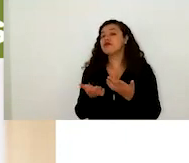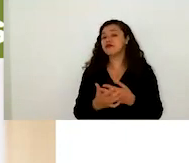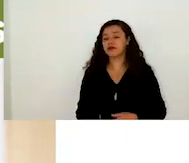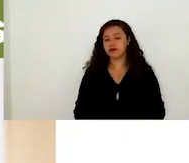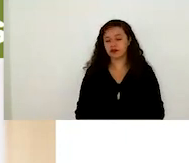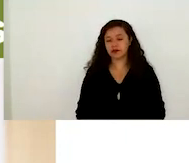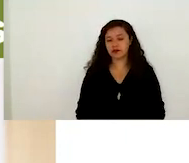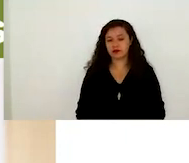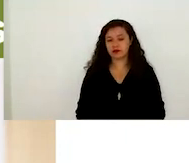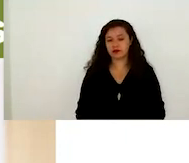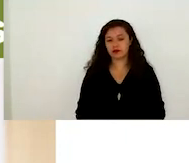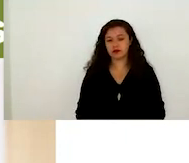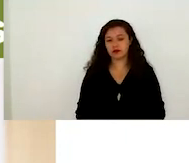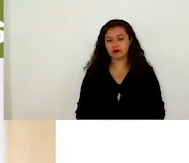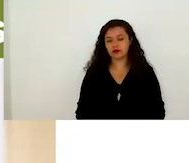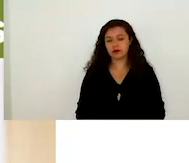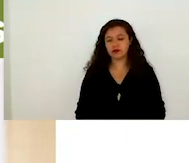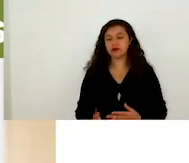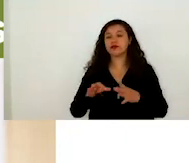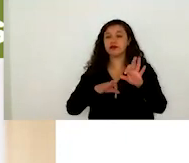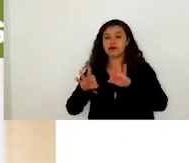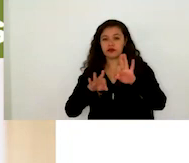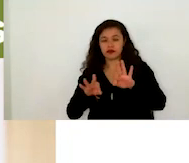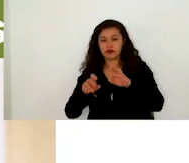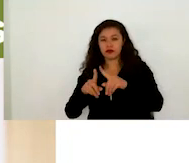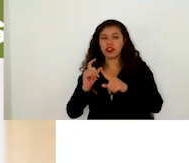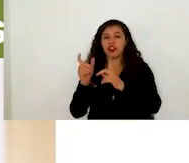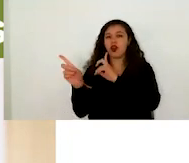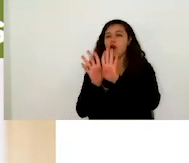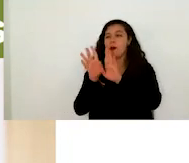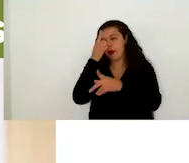un tanto laboral y el doctor social